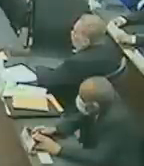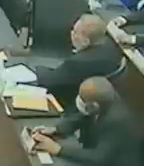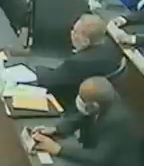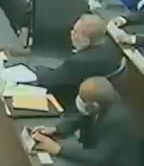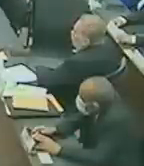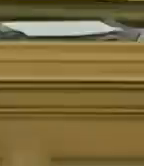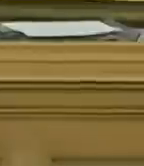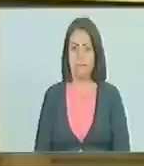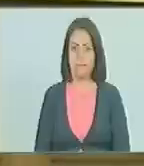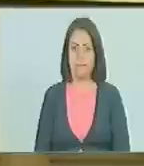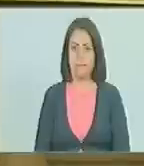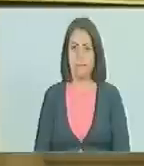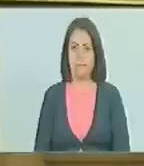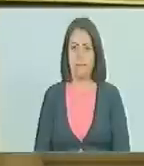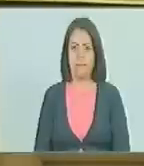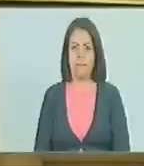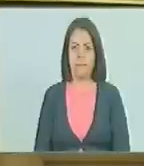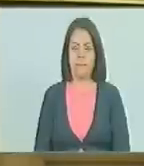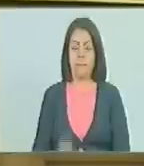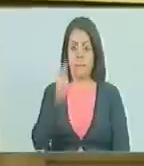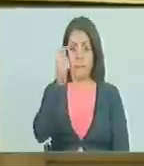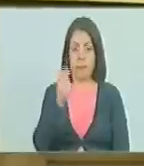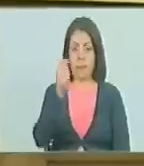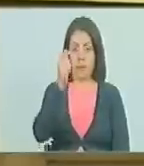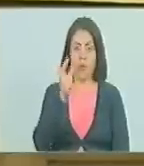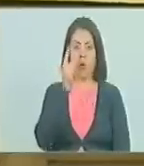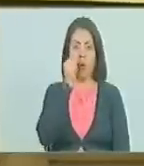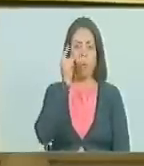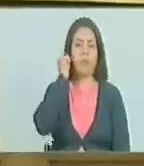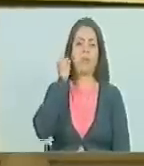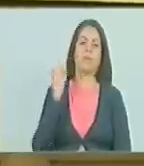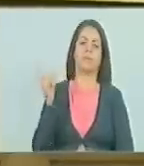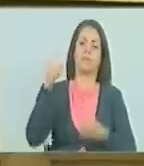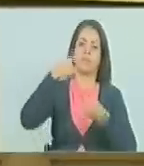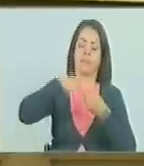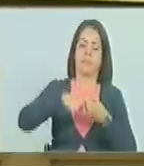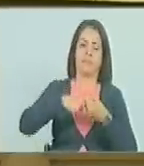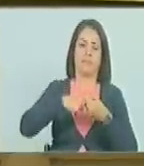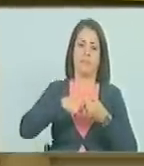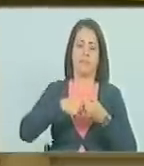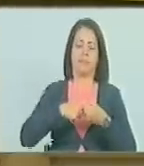Las diputadas y diputados que estén de acuerdo con incorporar